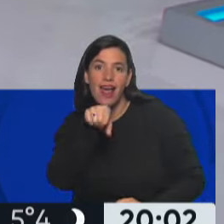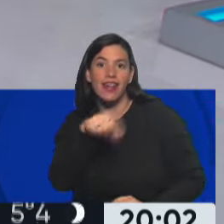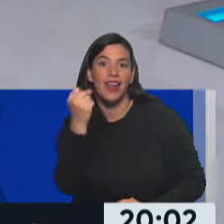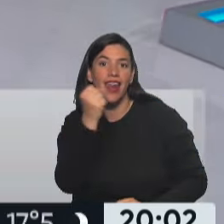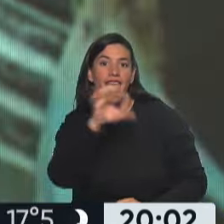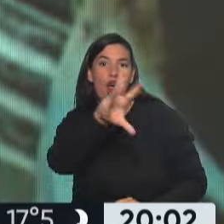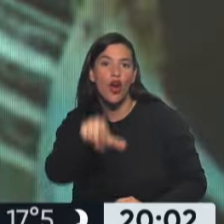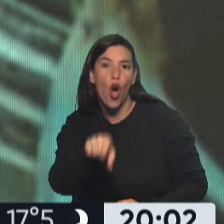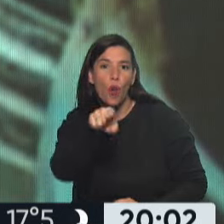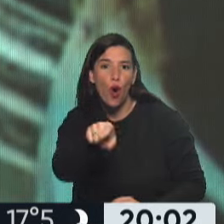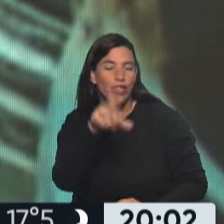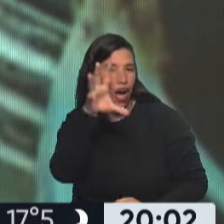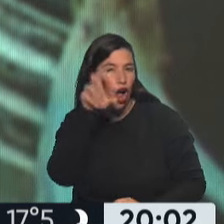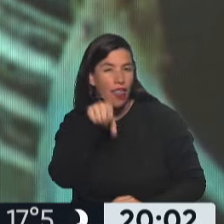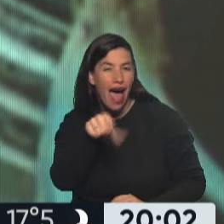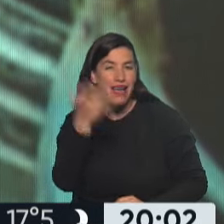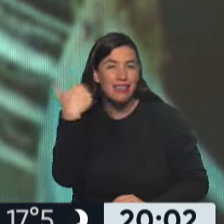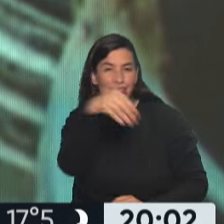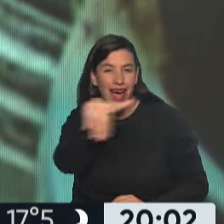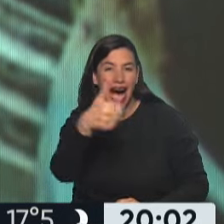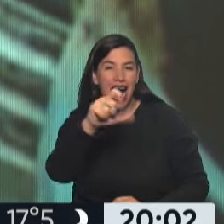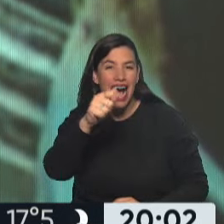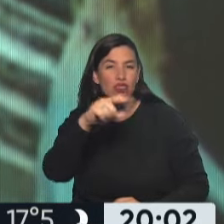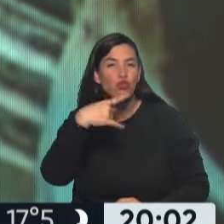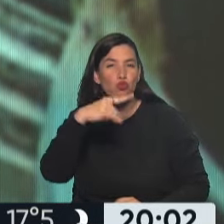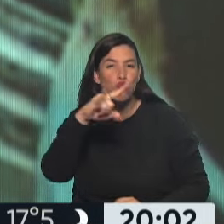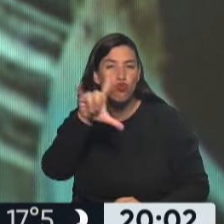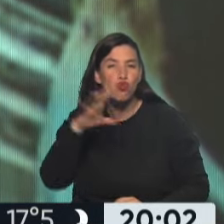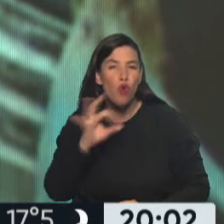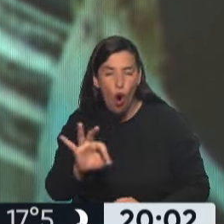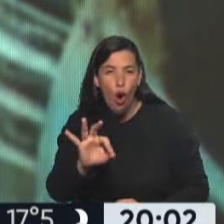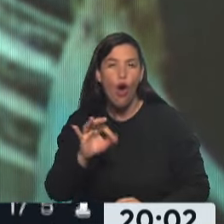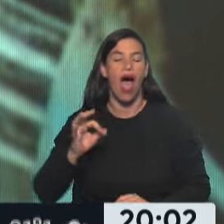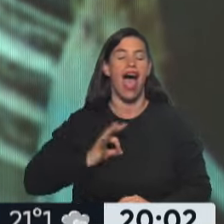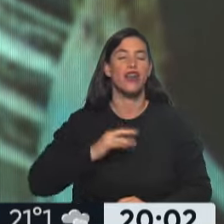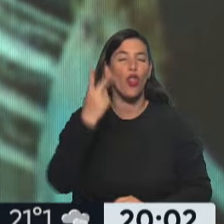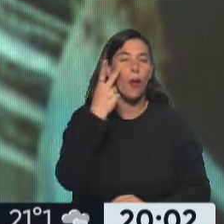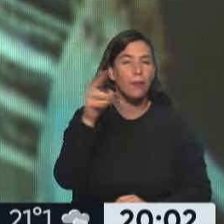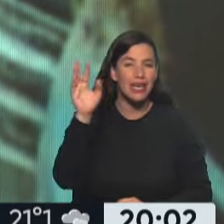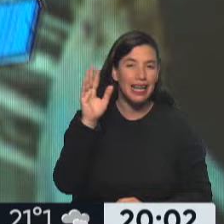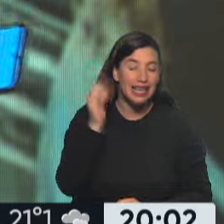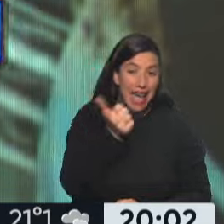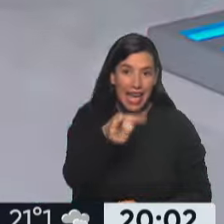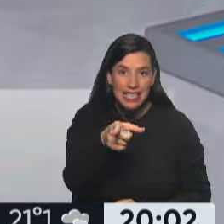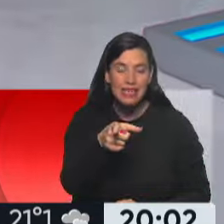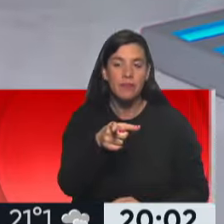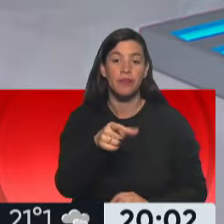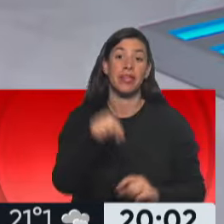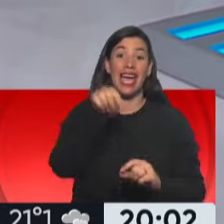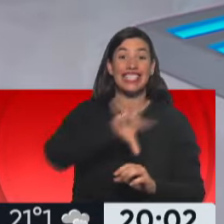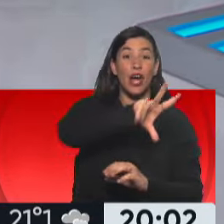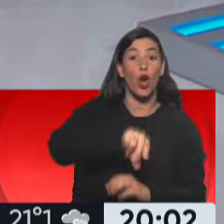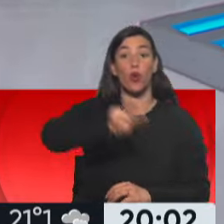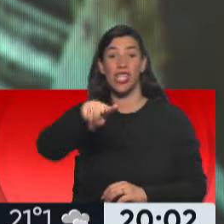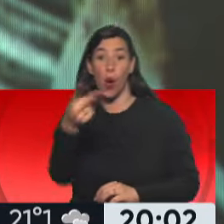Sí, ¿recordás el de Acasuso, el del 2006? Conocido claro. ese como el robo del siglo. Bueno, este es era el segundo, pero este se